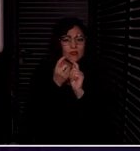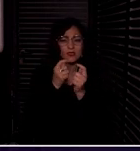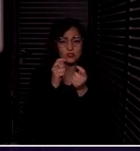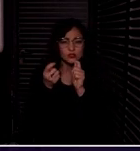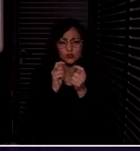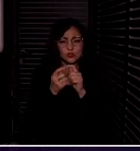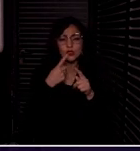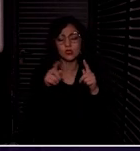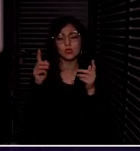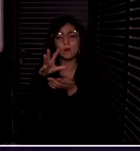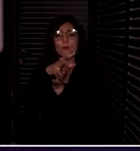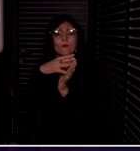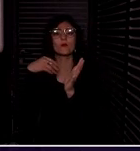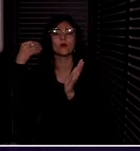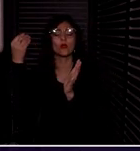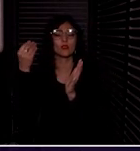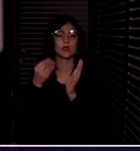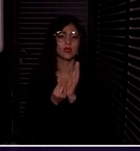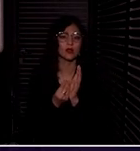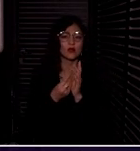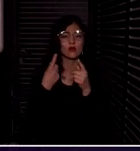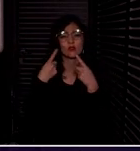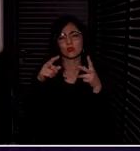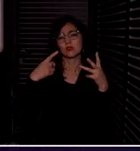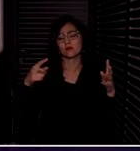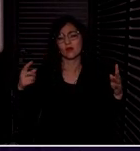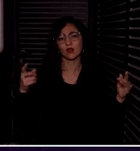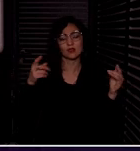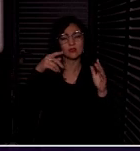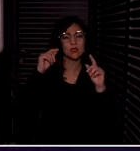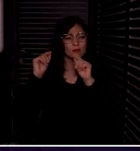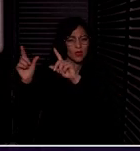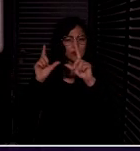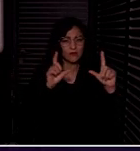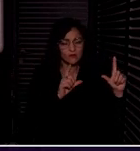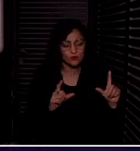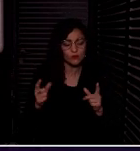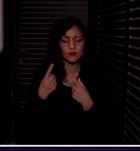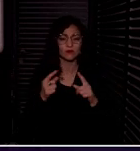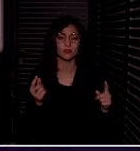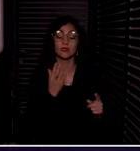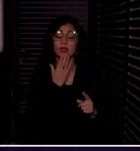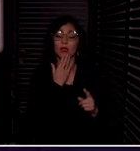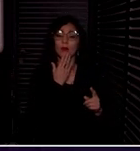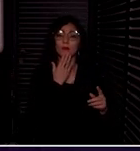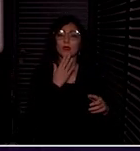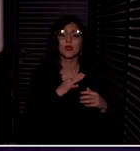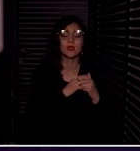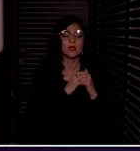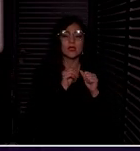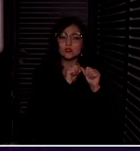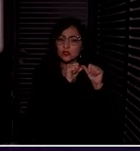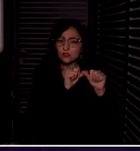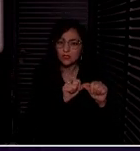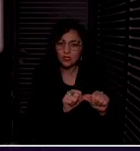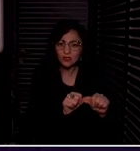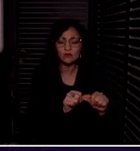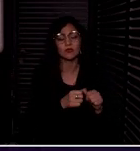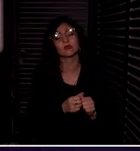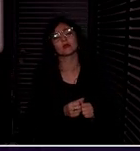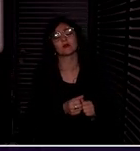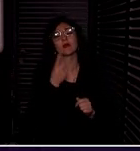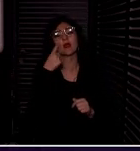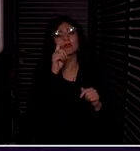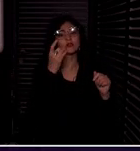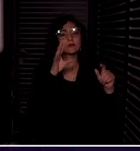en el modelo de malla, retícula, de multiplataformas, eso estalla. Y la sostenibilidad, no solo para los operadores